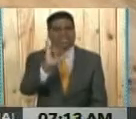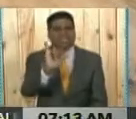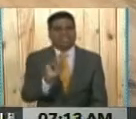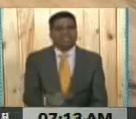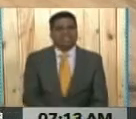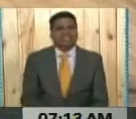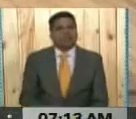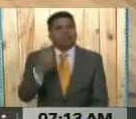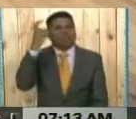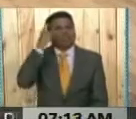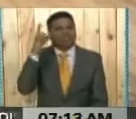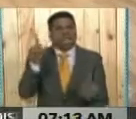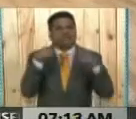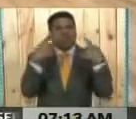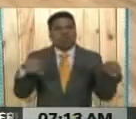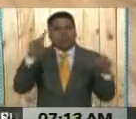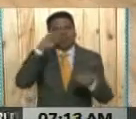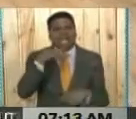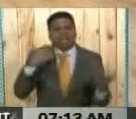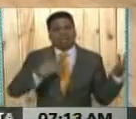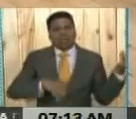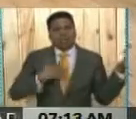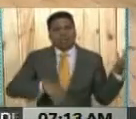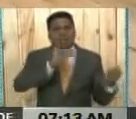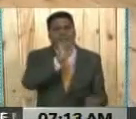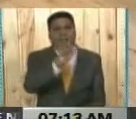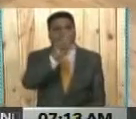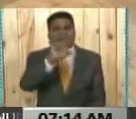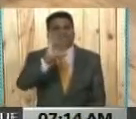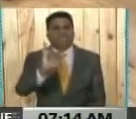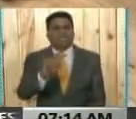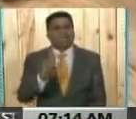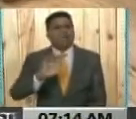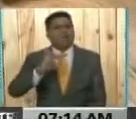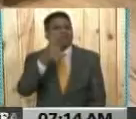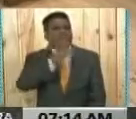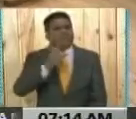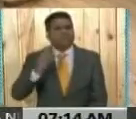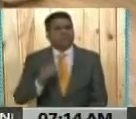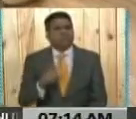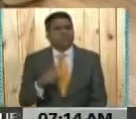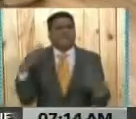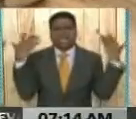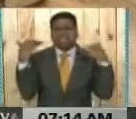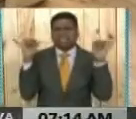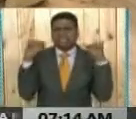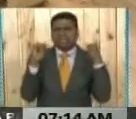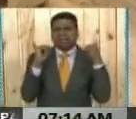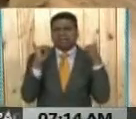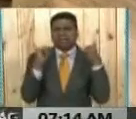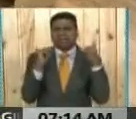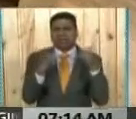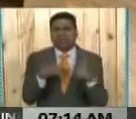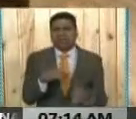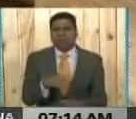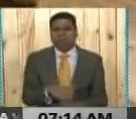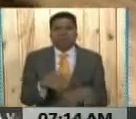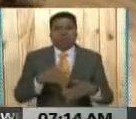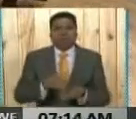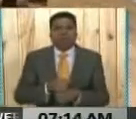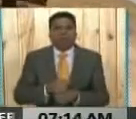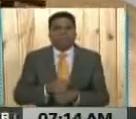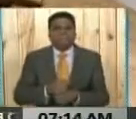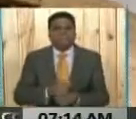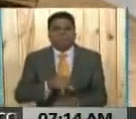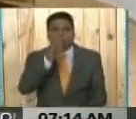Primera. Y mientras hay algunos que están celebrando Halloween, nosotros deberíamos hacer el Día Nacional de Ali Primera, porque se lo merece y porque